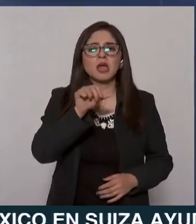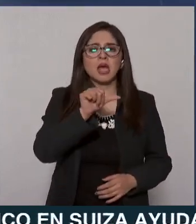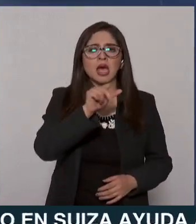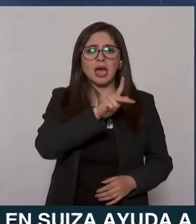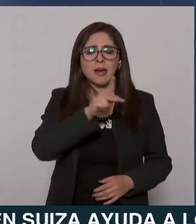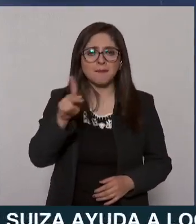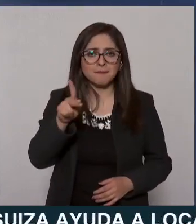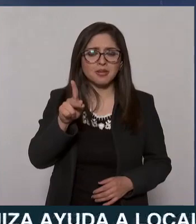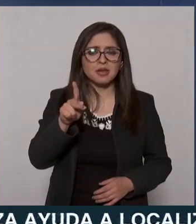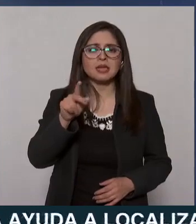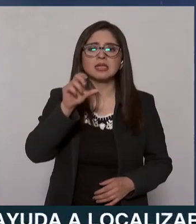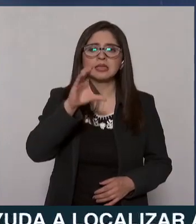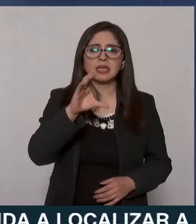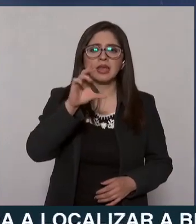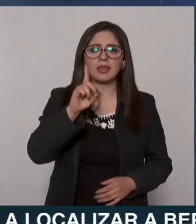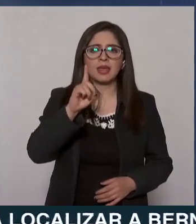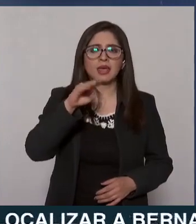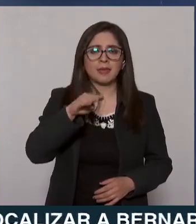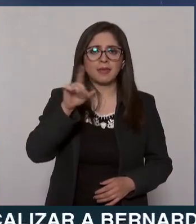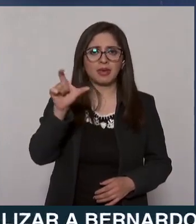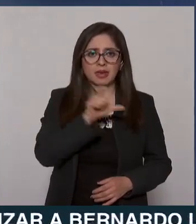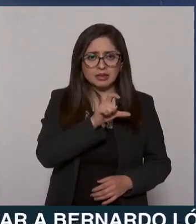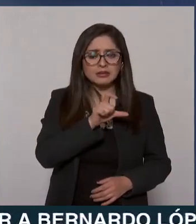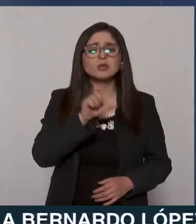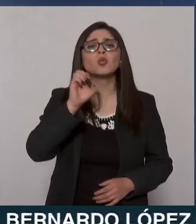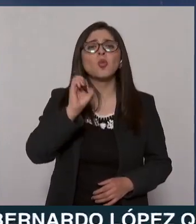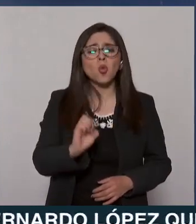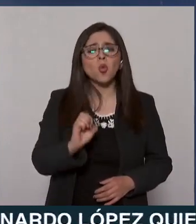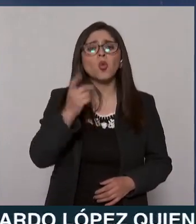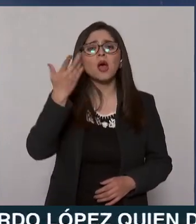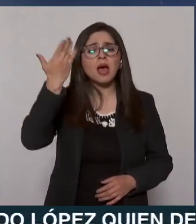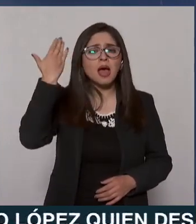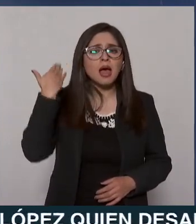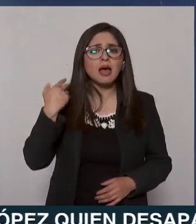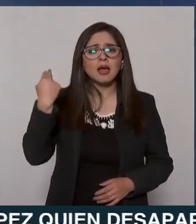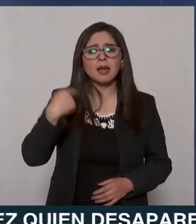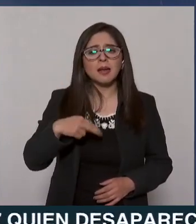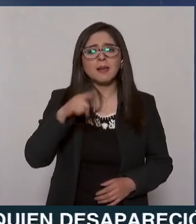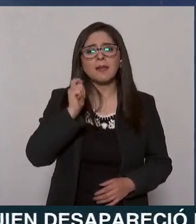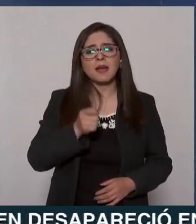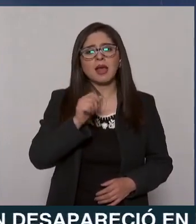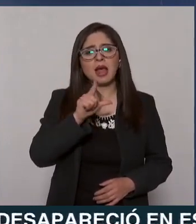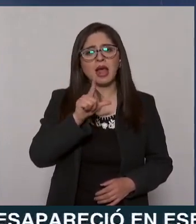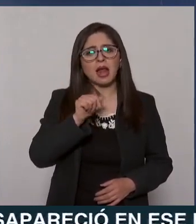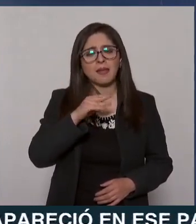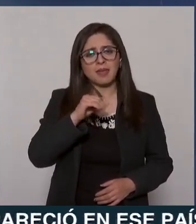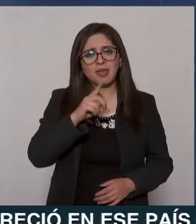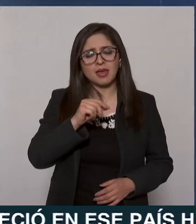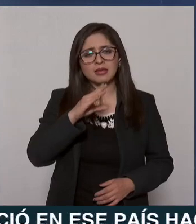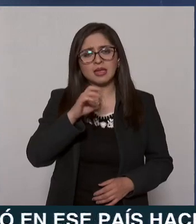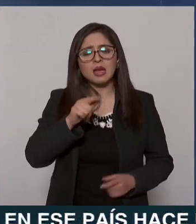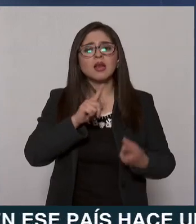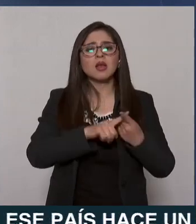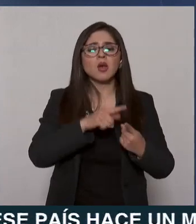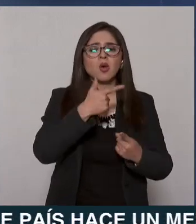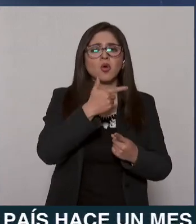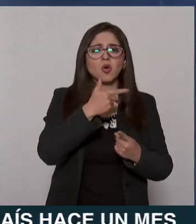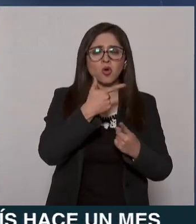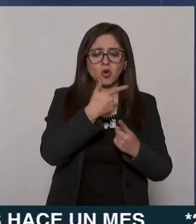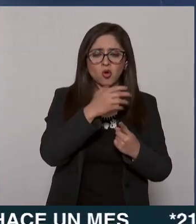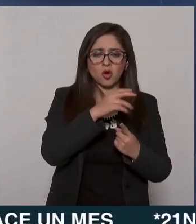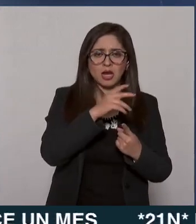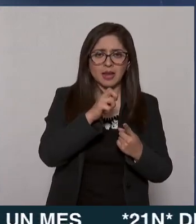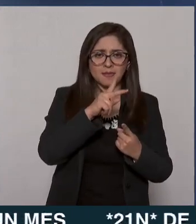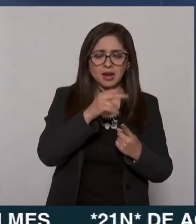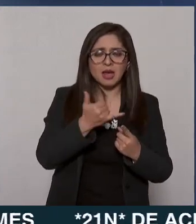CDMX, CDMX, o inclusive con su nombre anterior que era Alameda Central, en la Google Play o en la App Store, dependiendo del dispositivo, la